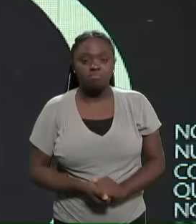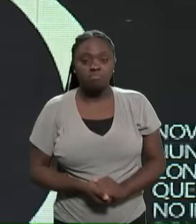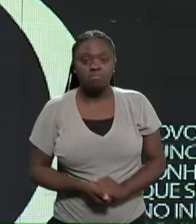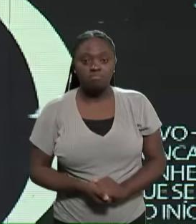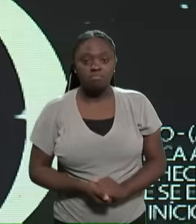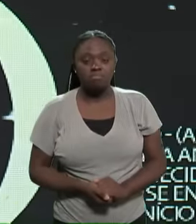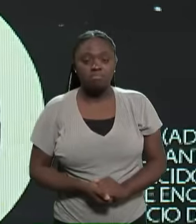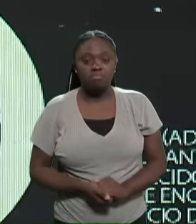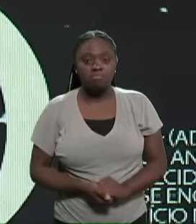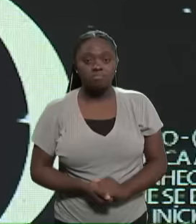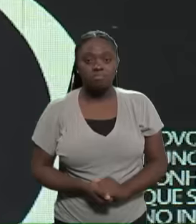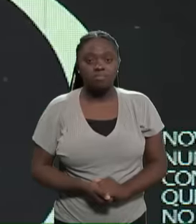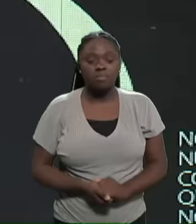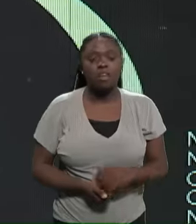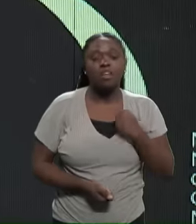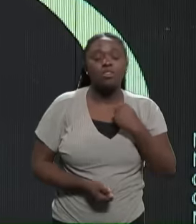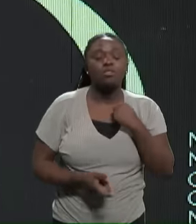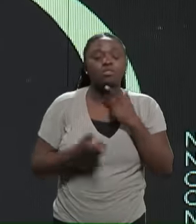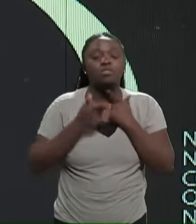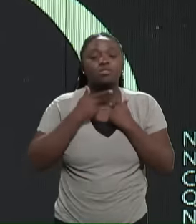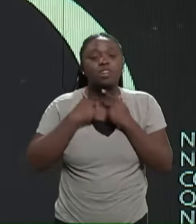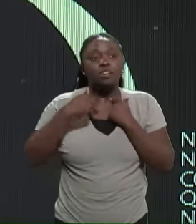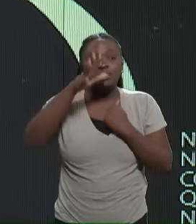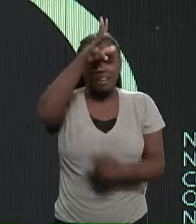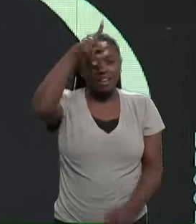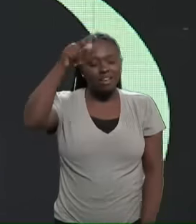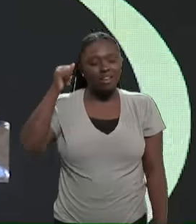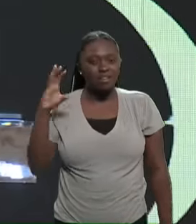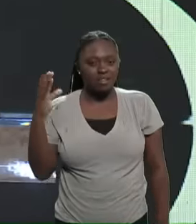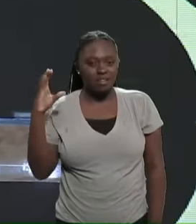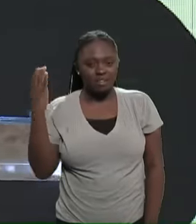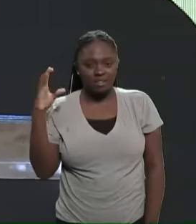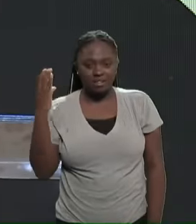Ahí yo estaba con una bondad de tomar Coca-Cola.